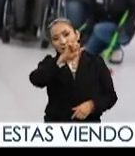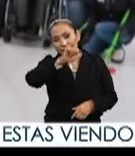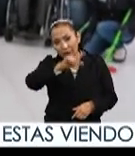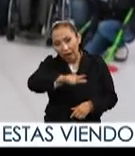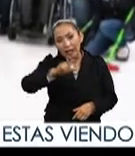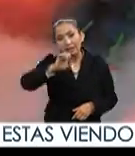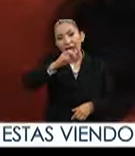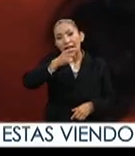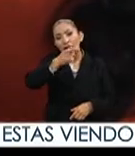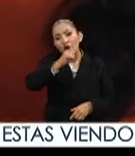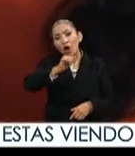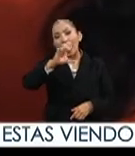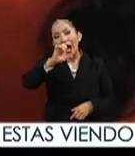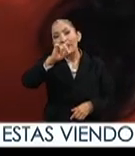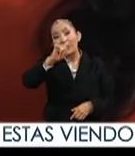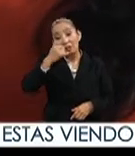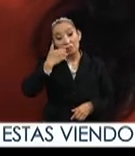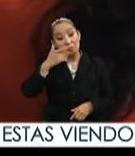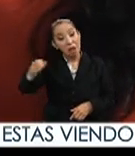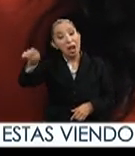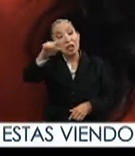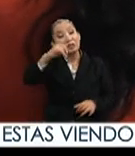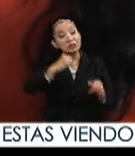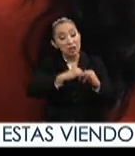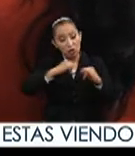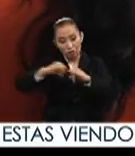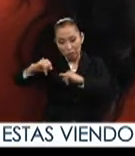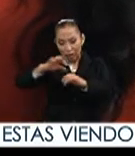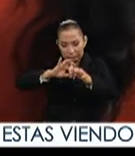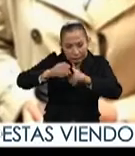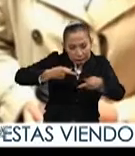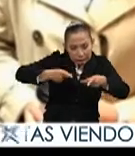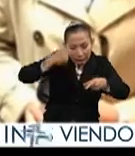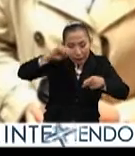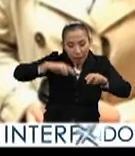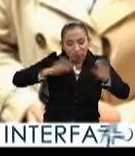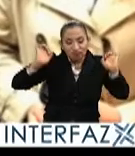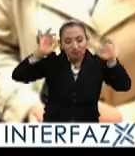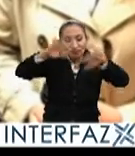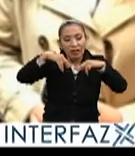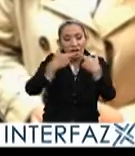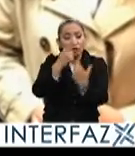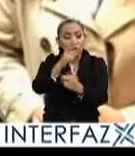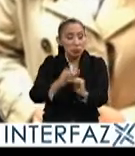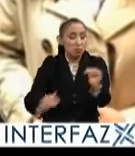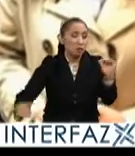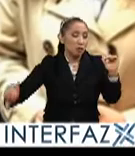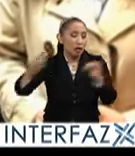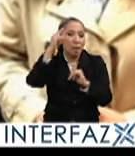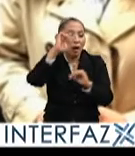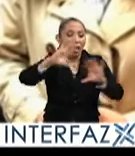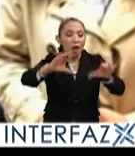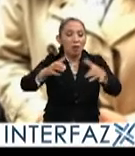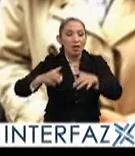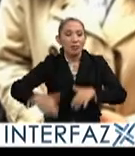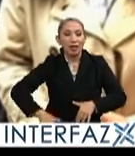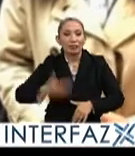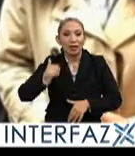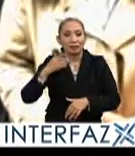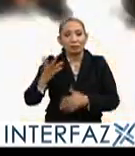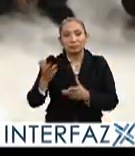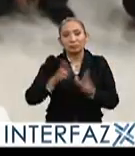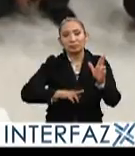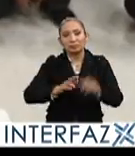Cárdenas, celebró la coincidencia de esfuerzos interinstitucionales para concretar este encuentro y su relevancia para las comunidades de